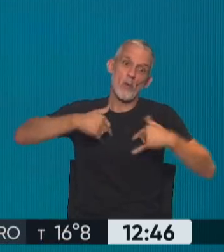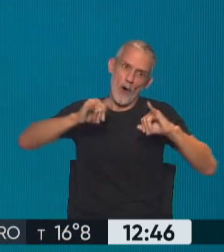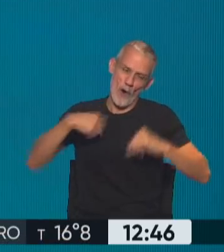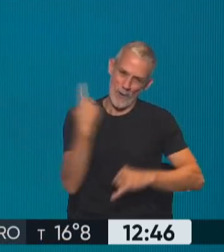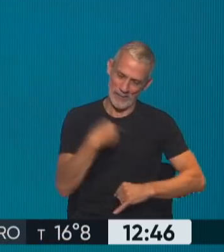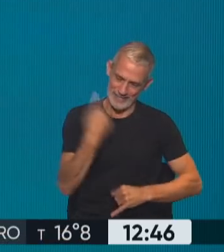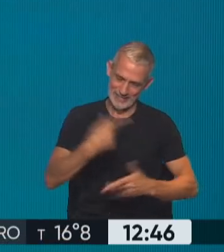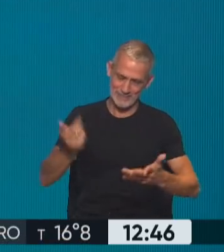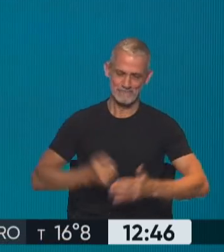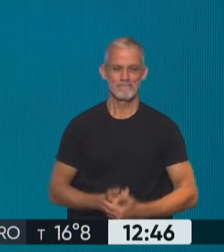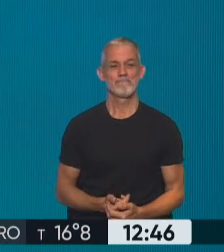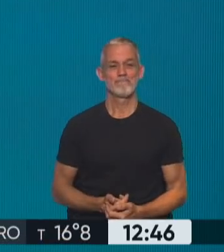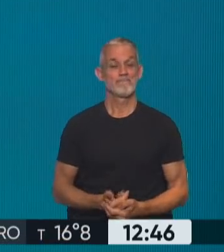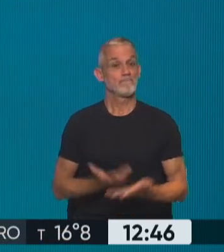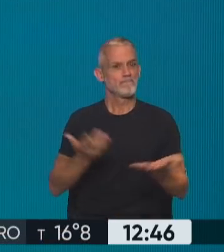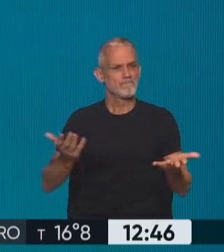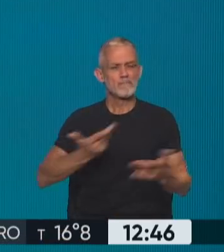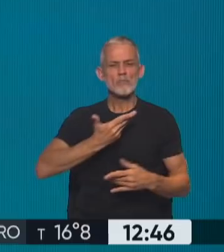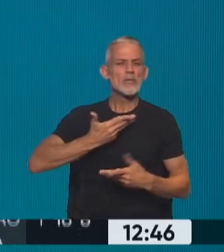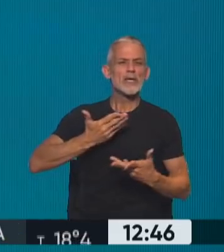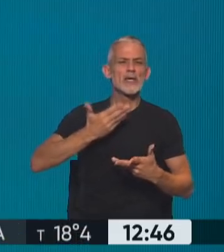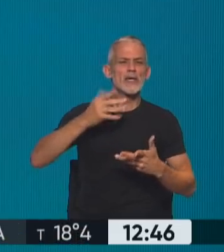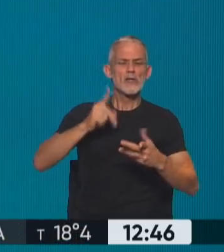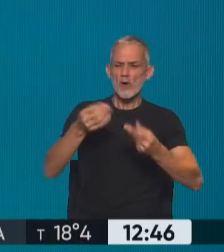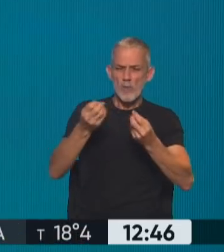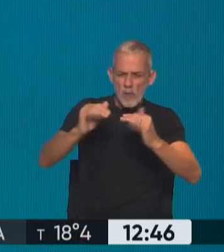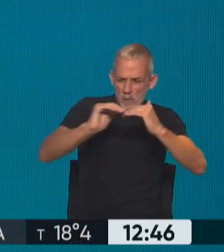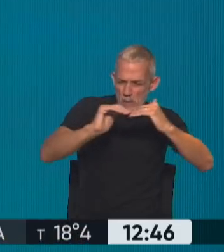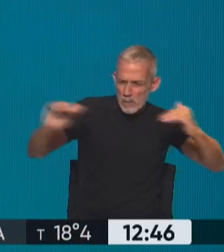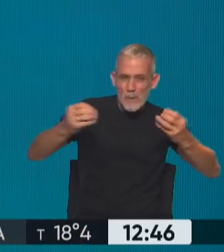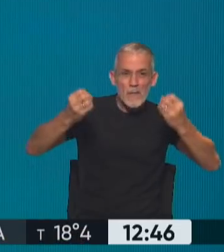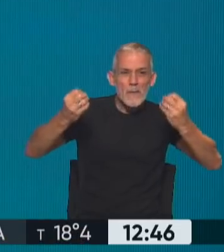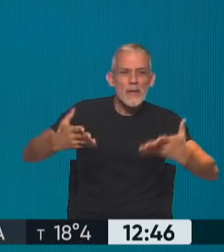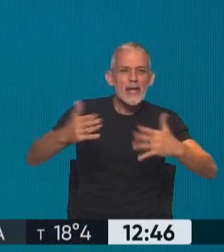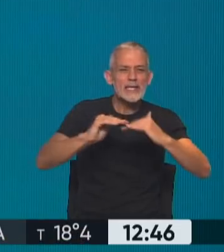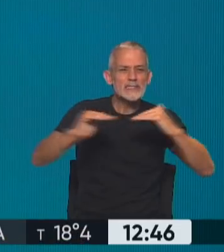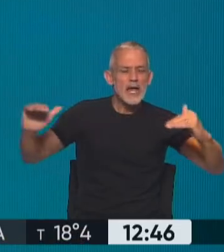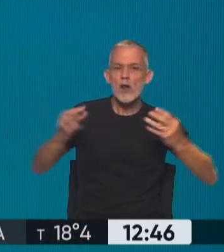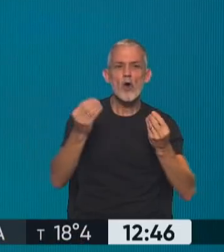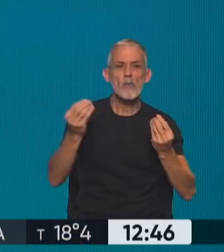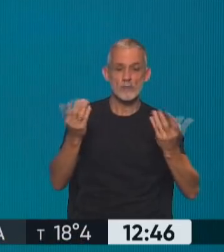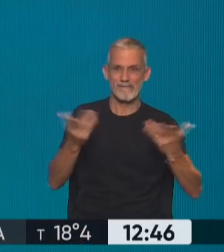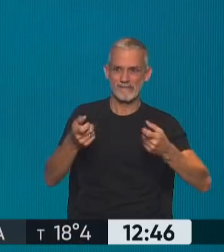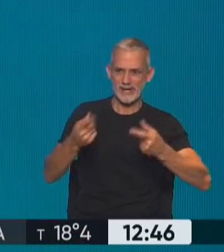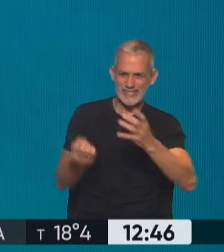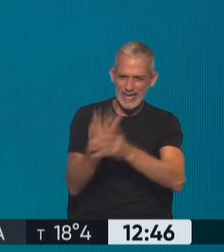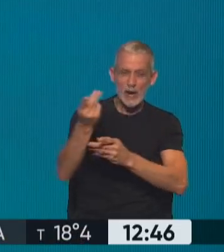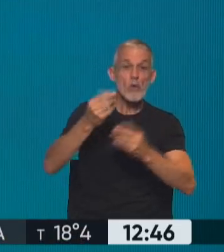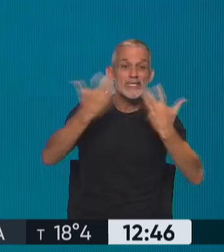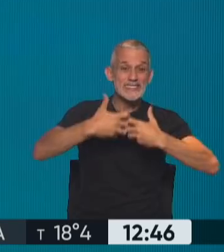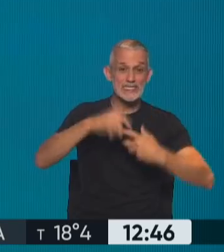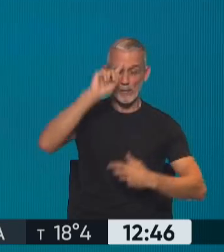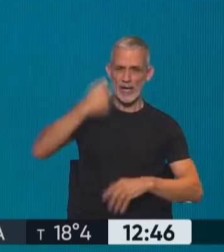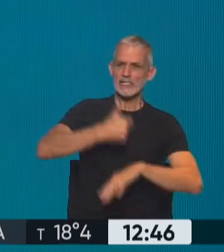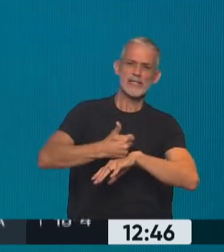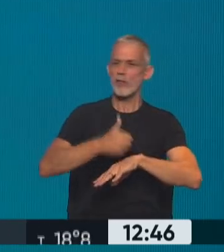juventudes. Y el estado de bienestar se crea fundamentalmente como un instrumento, como un sistema donde el Estado tenía